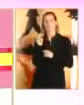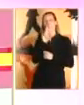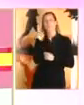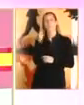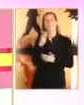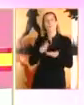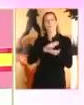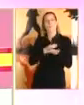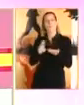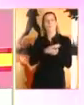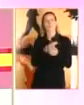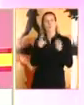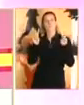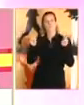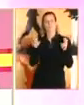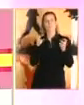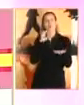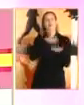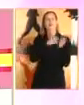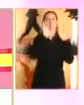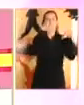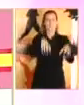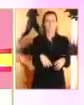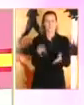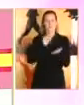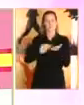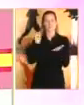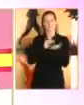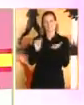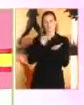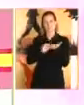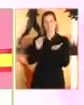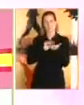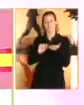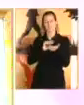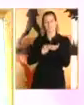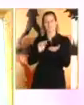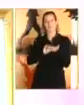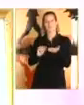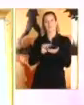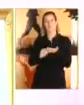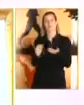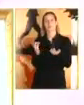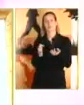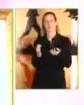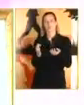¿no? Castilla y León, no vamos a dejar a León ahí abandonado. Pero bueno, él reflejó más